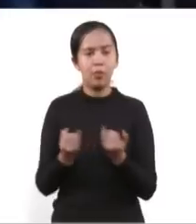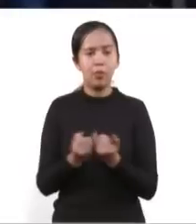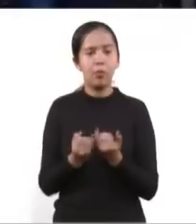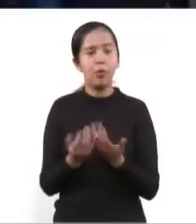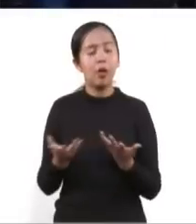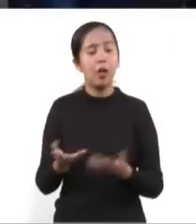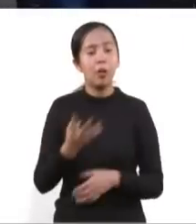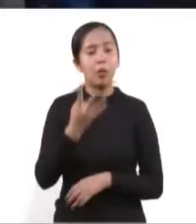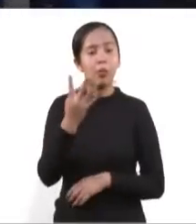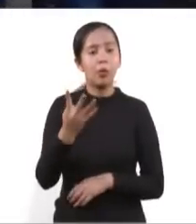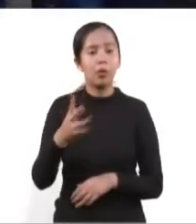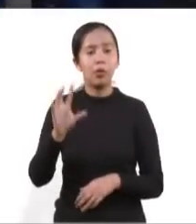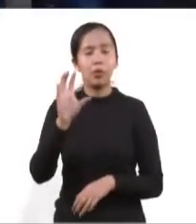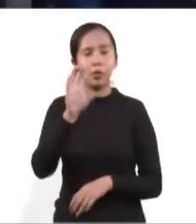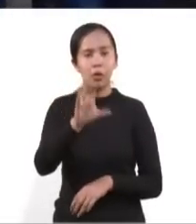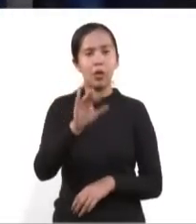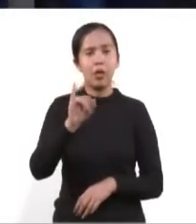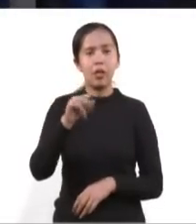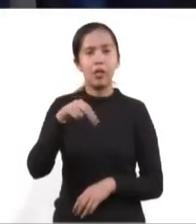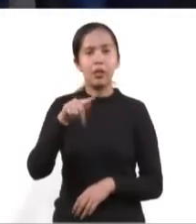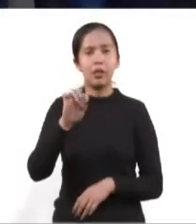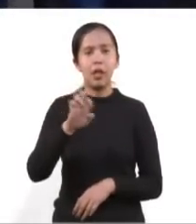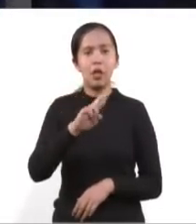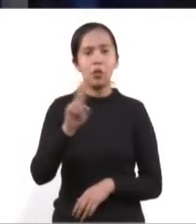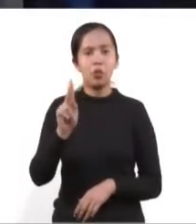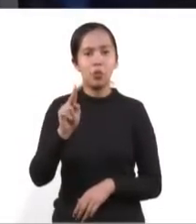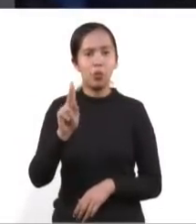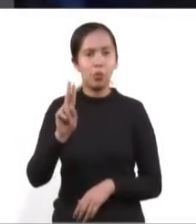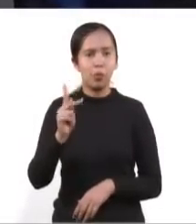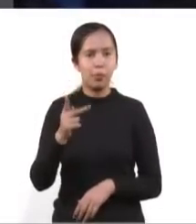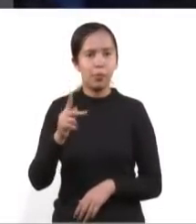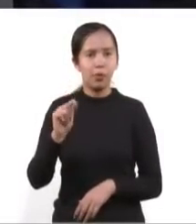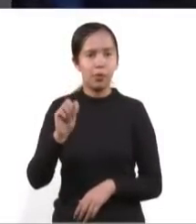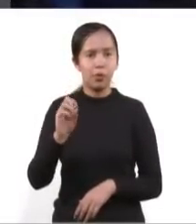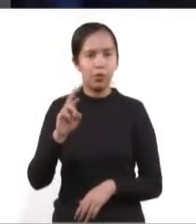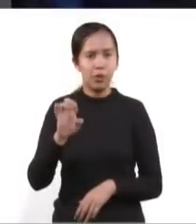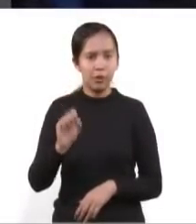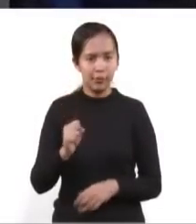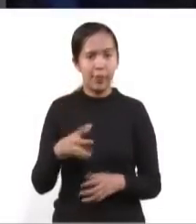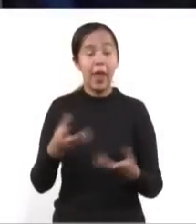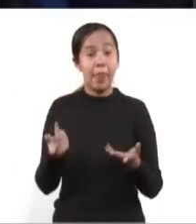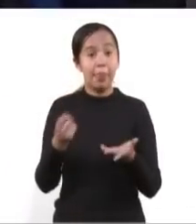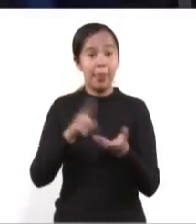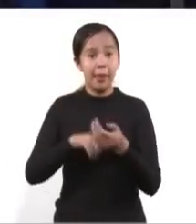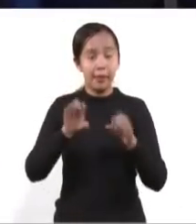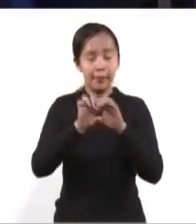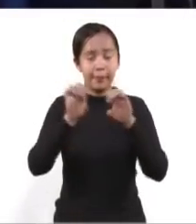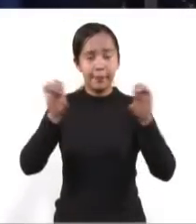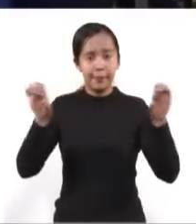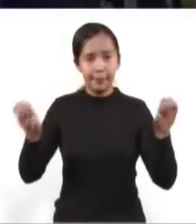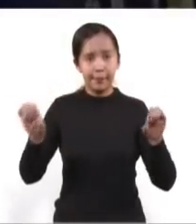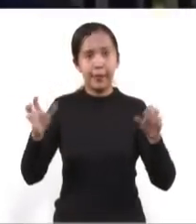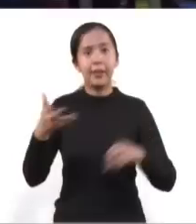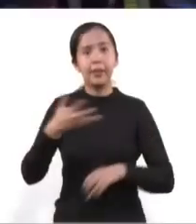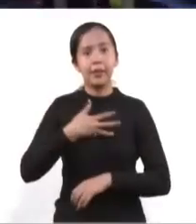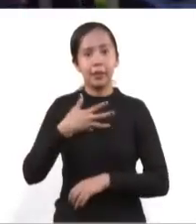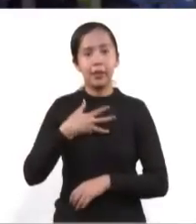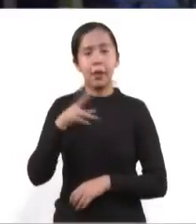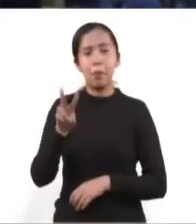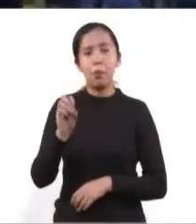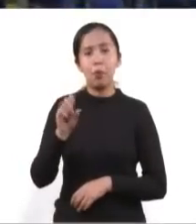y los cuatro interruptores de los cuatro transformadores. Dentro de esos tubos está el